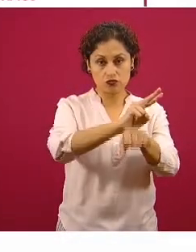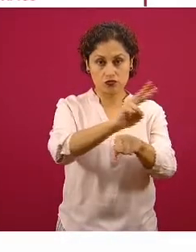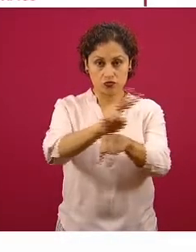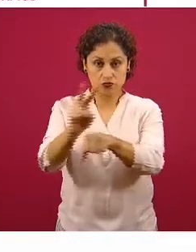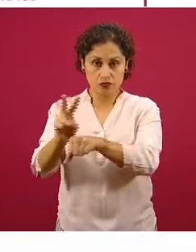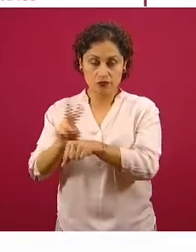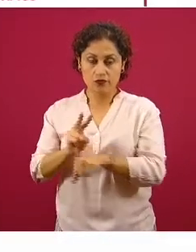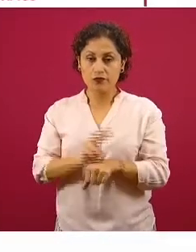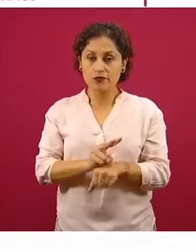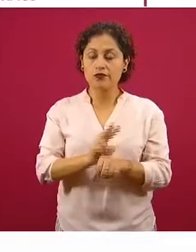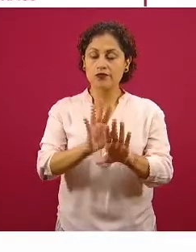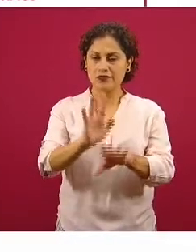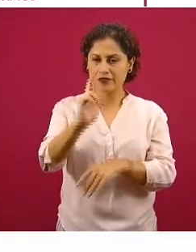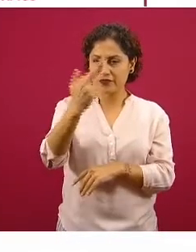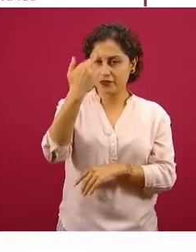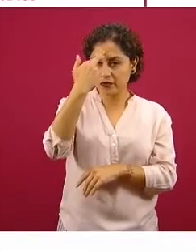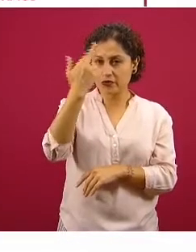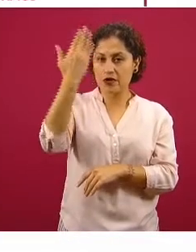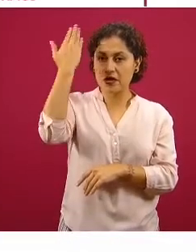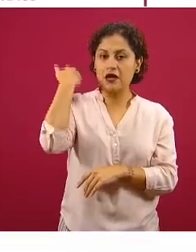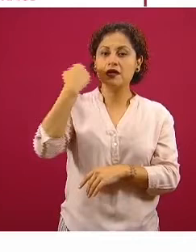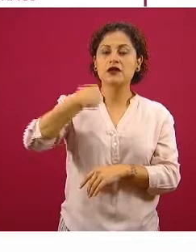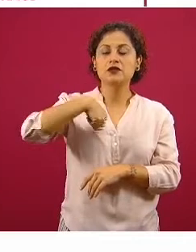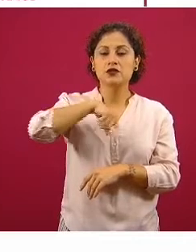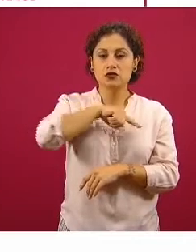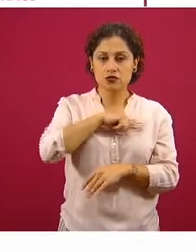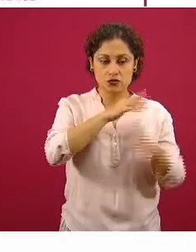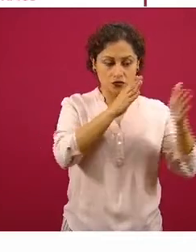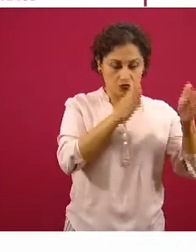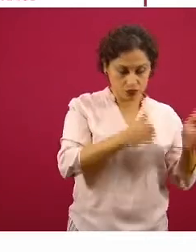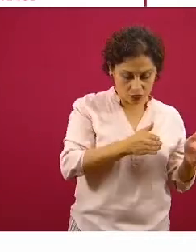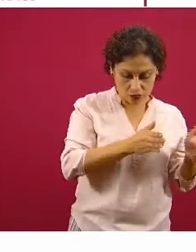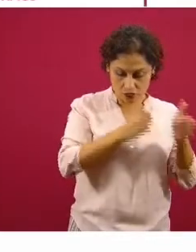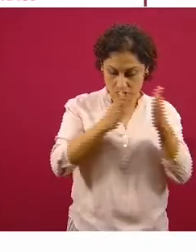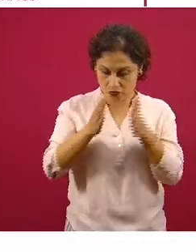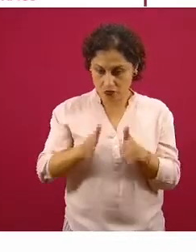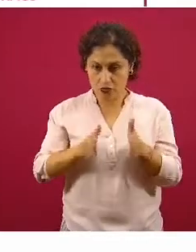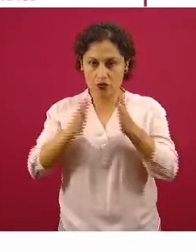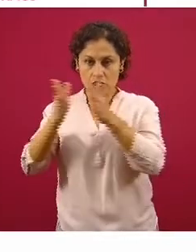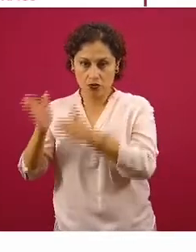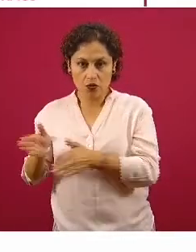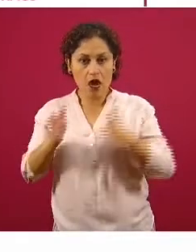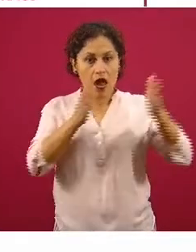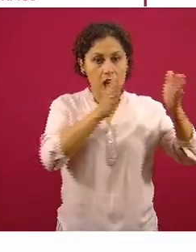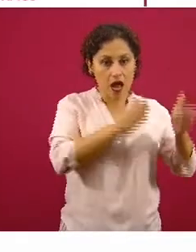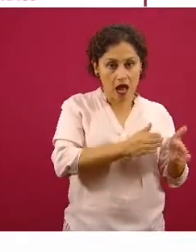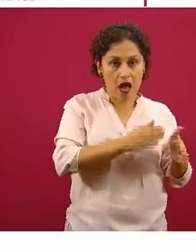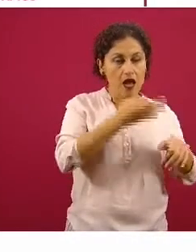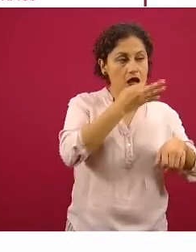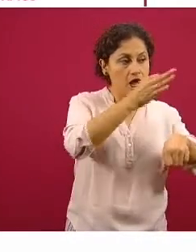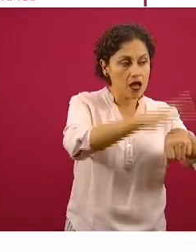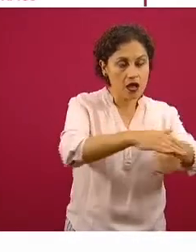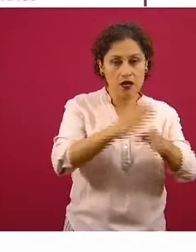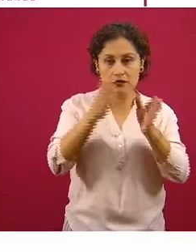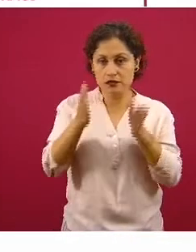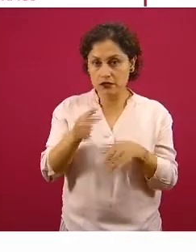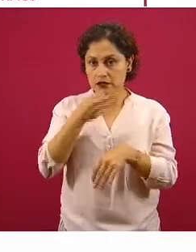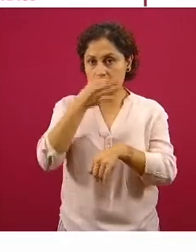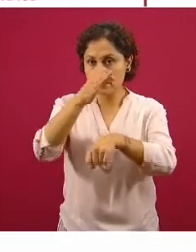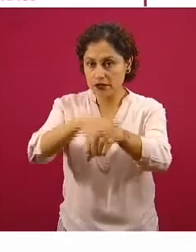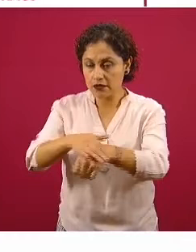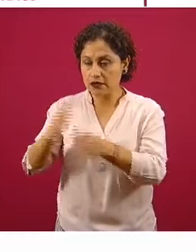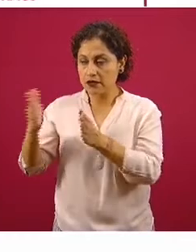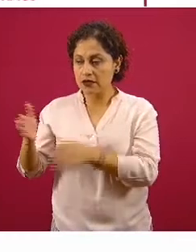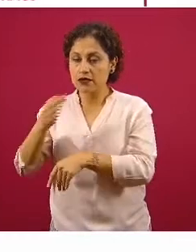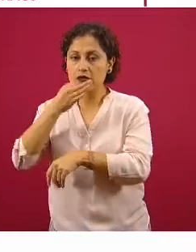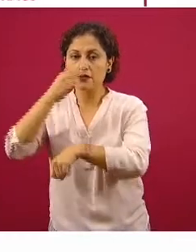que fuimos diciendo para cada etapa corresponde un énfasis mayor en cada uno de los mecanismos. Cuando